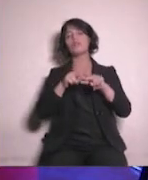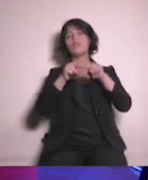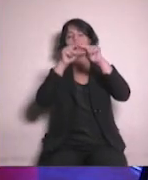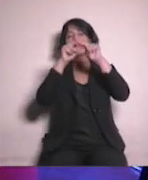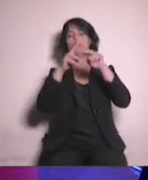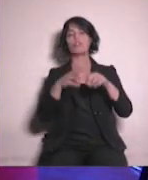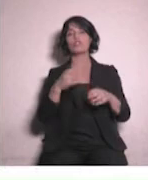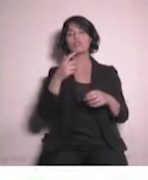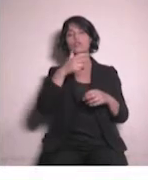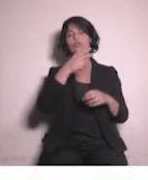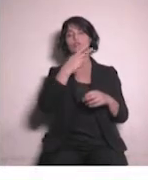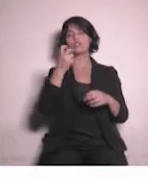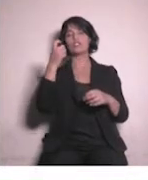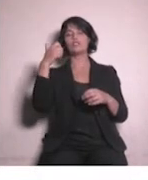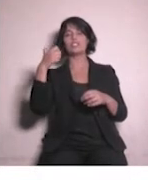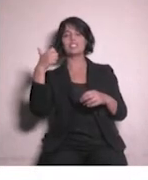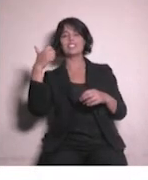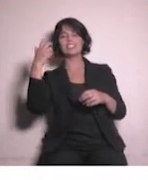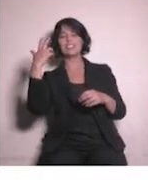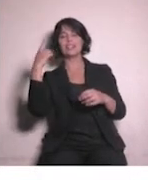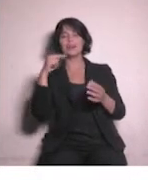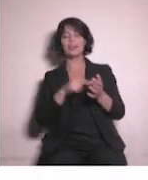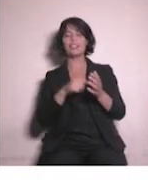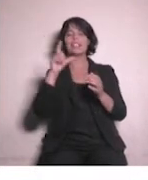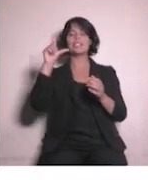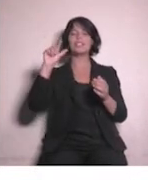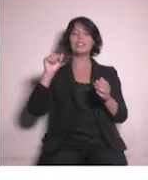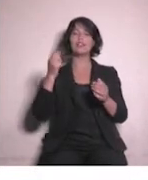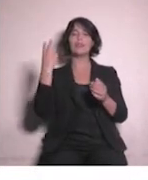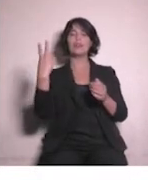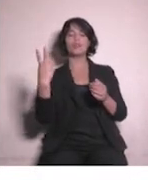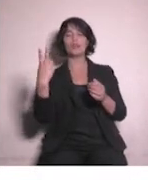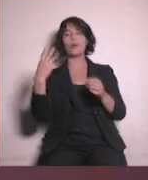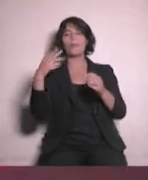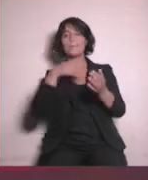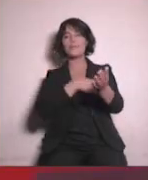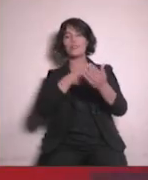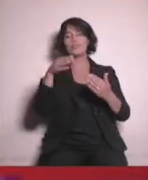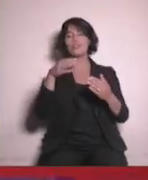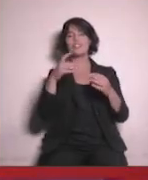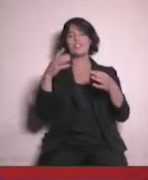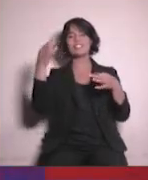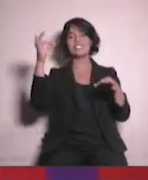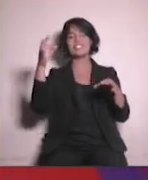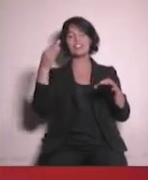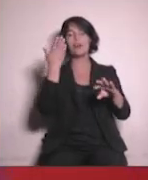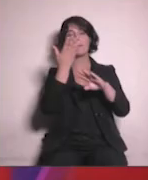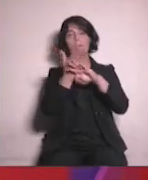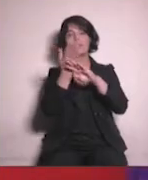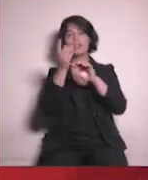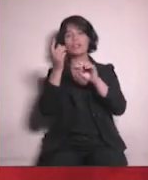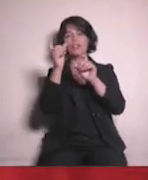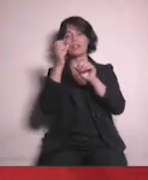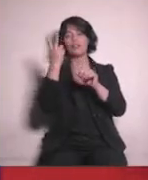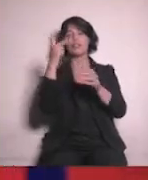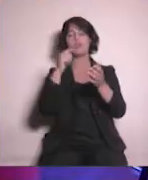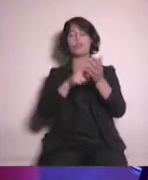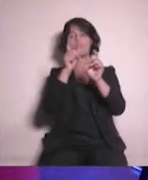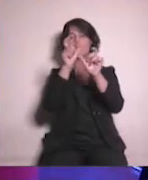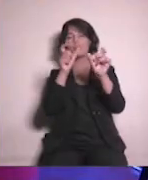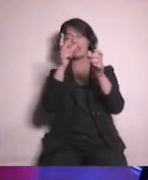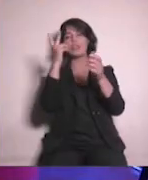260.000. 7,2 millones de certificados que pidieron nuestros 2 millones de